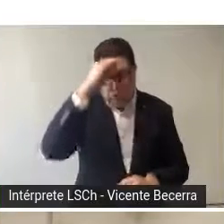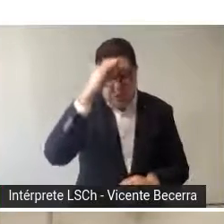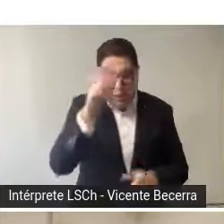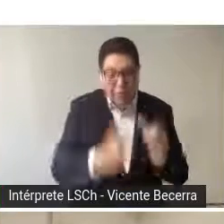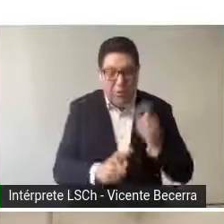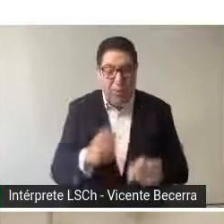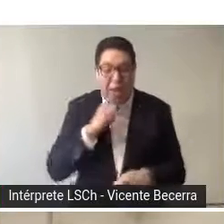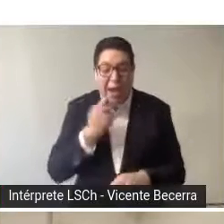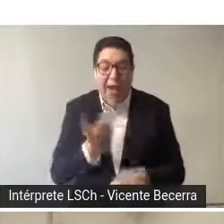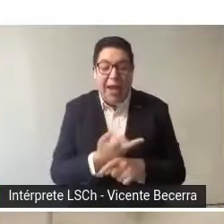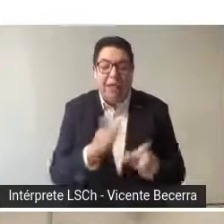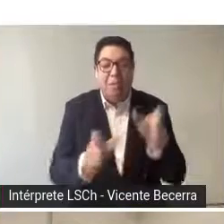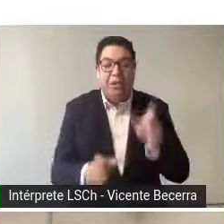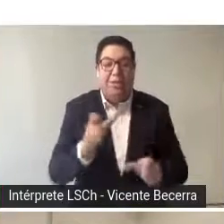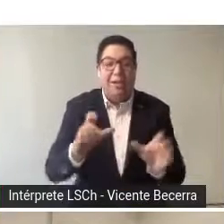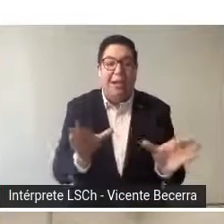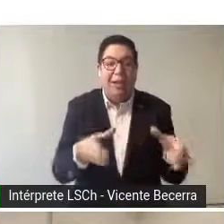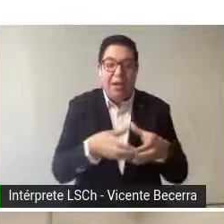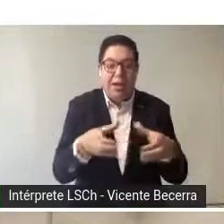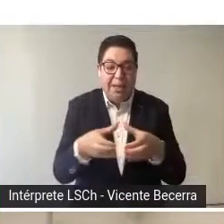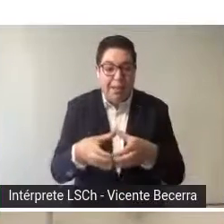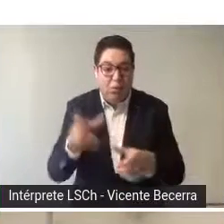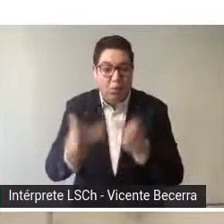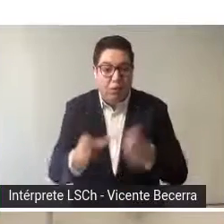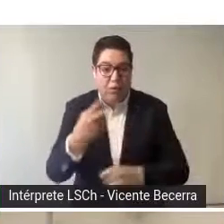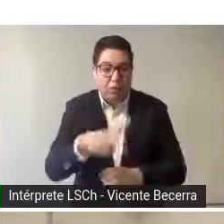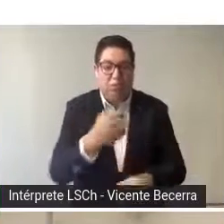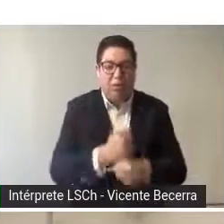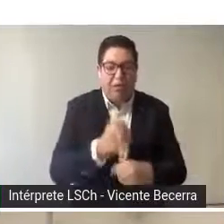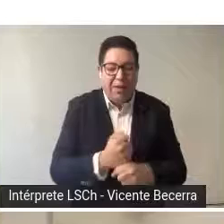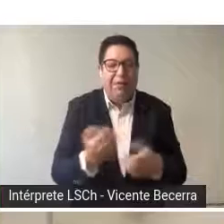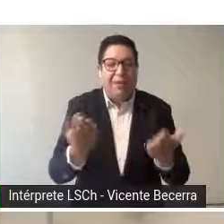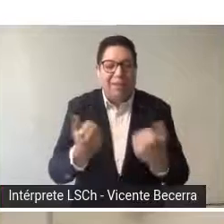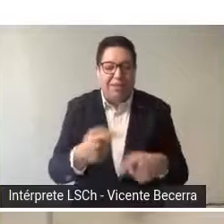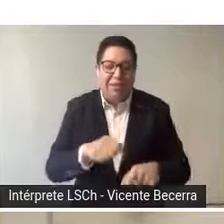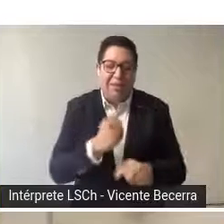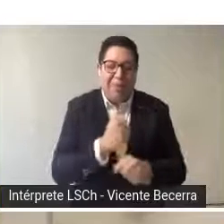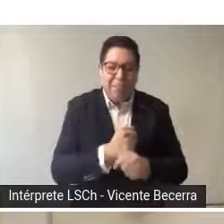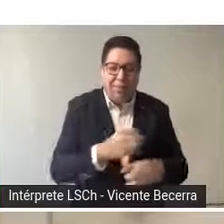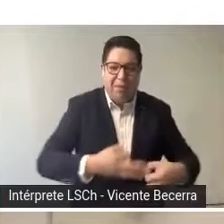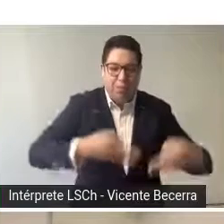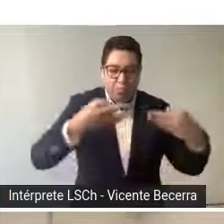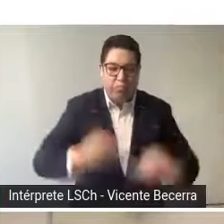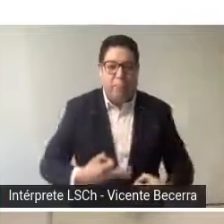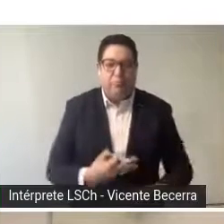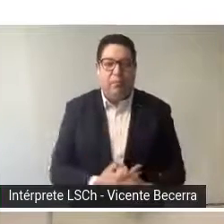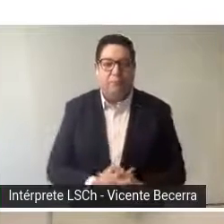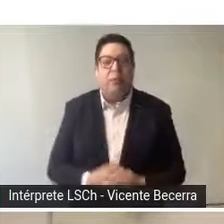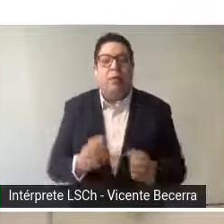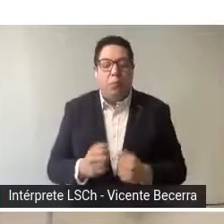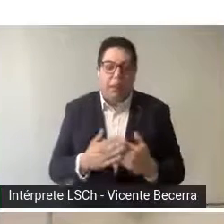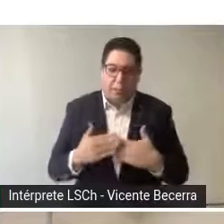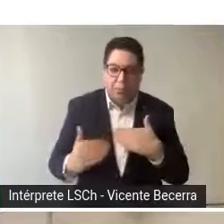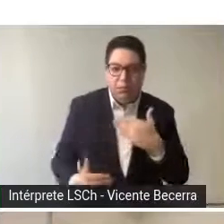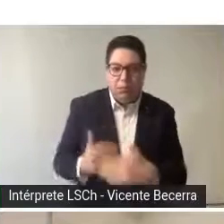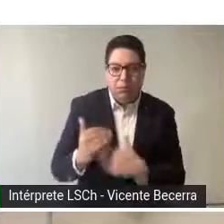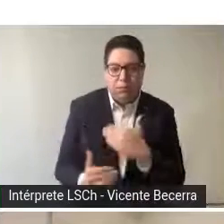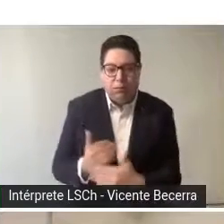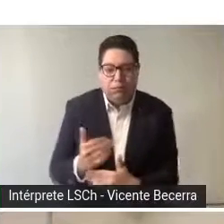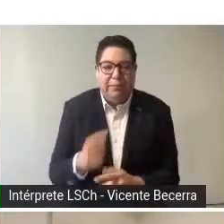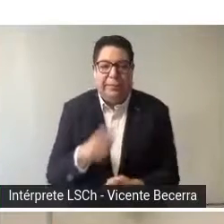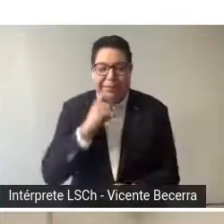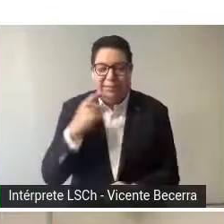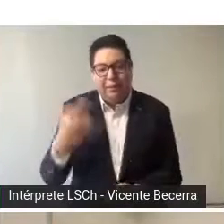crear confianza en los equipos de trabajo para que entregaran lo mejor de sí y pudieran salir adelante, es otro pilar